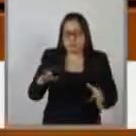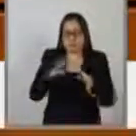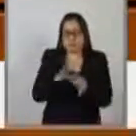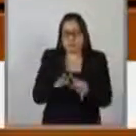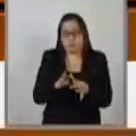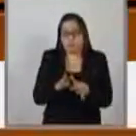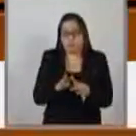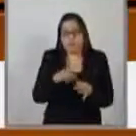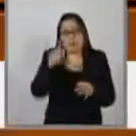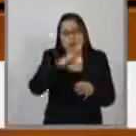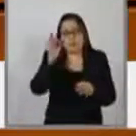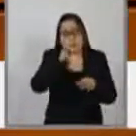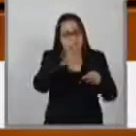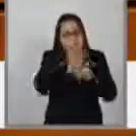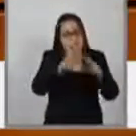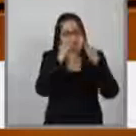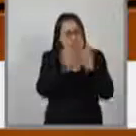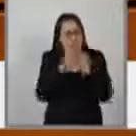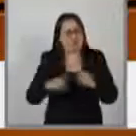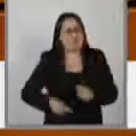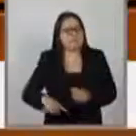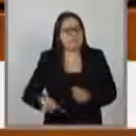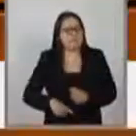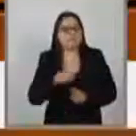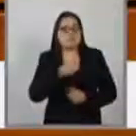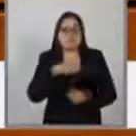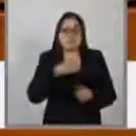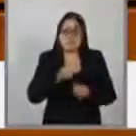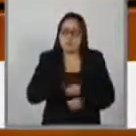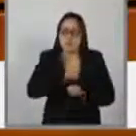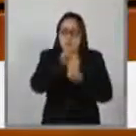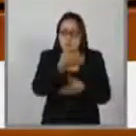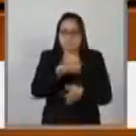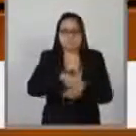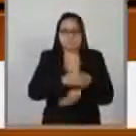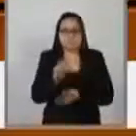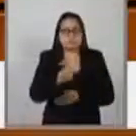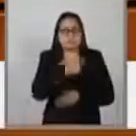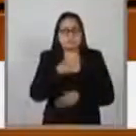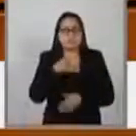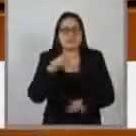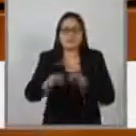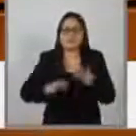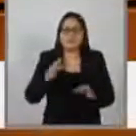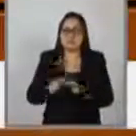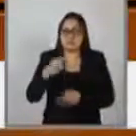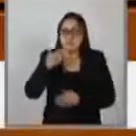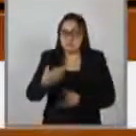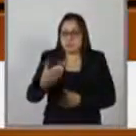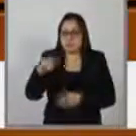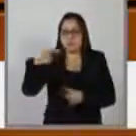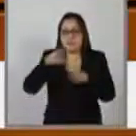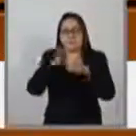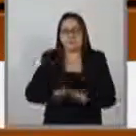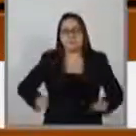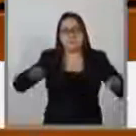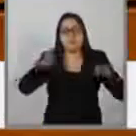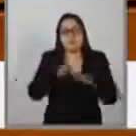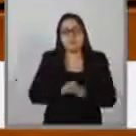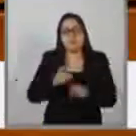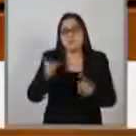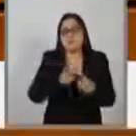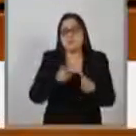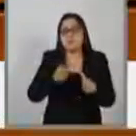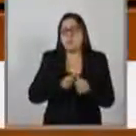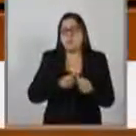Federal, debe manifestarse al respecto para garantizar en todo momento el principio constitucional del